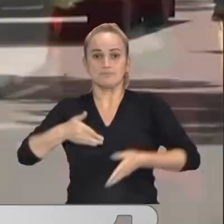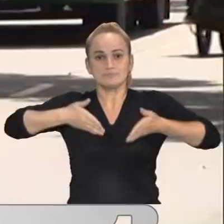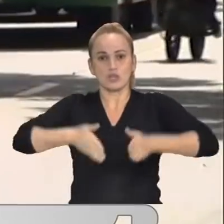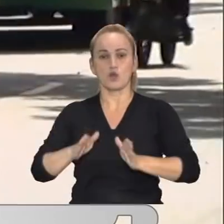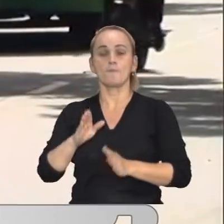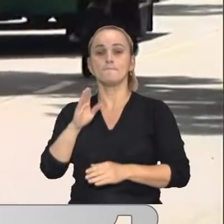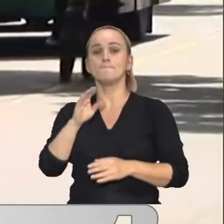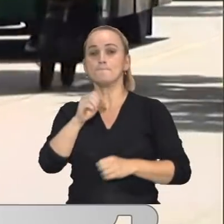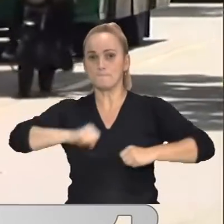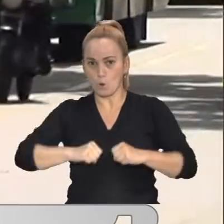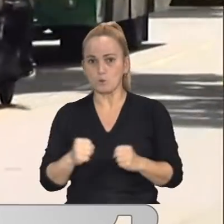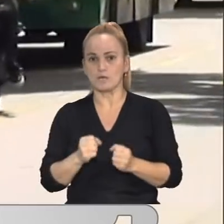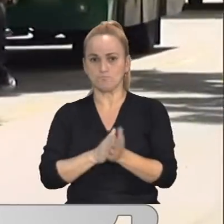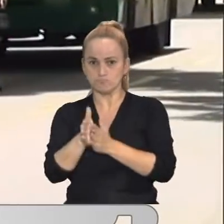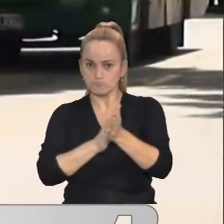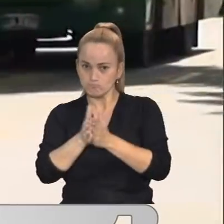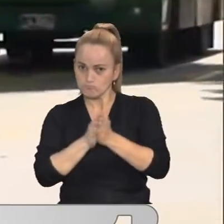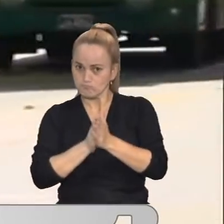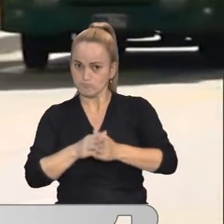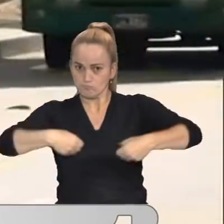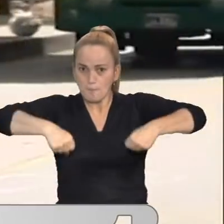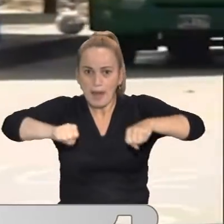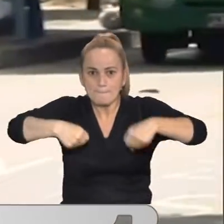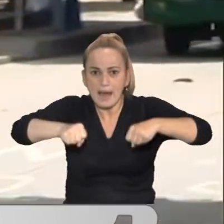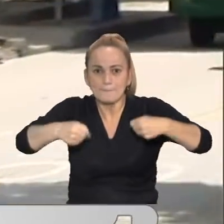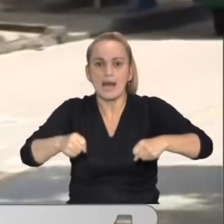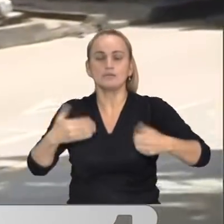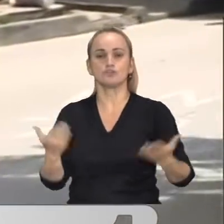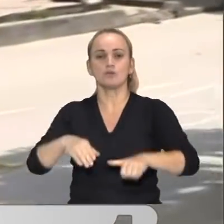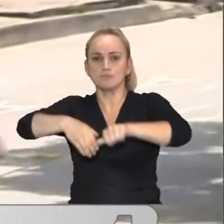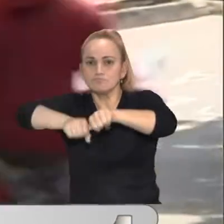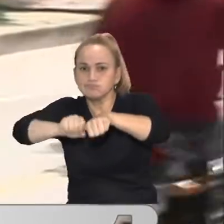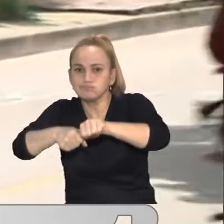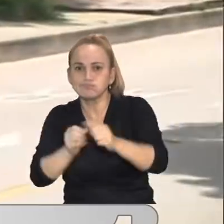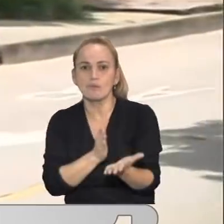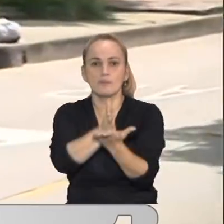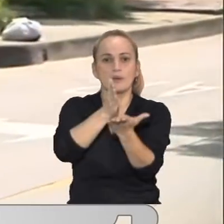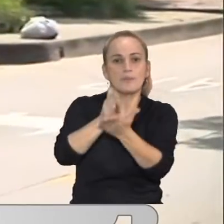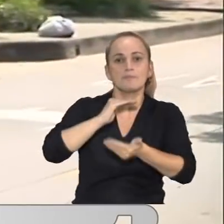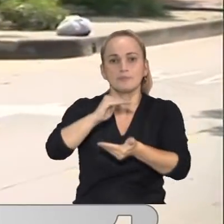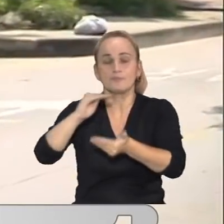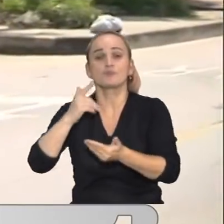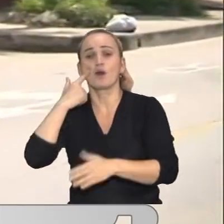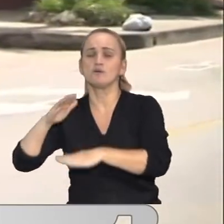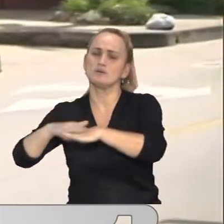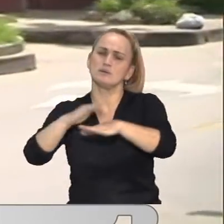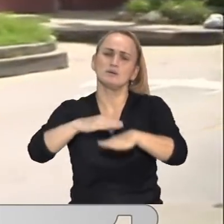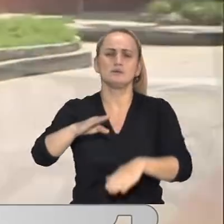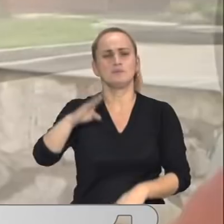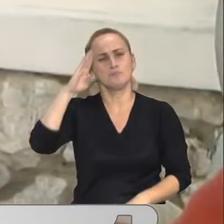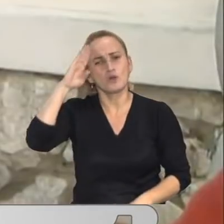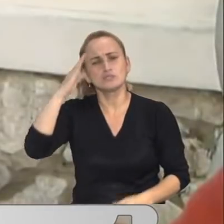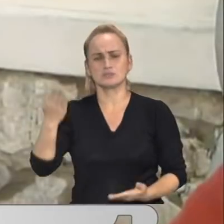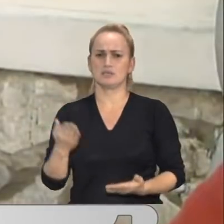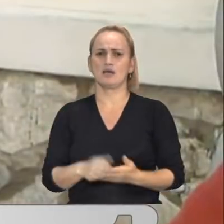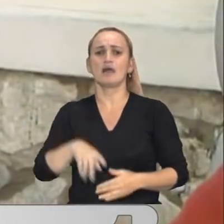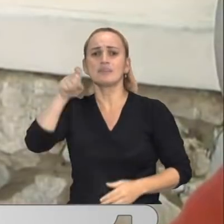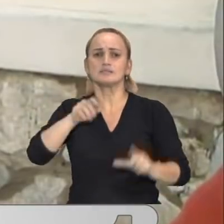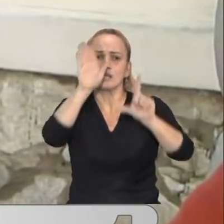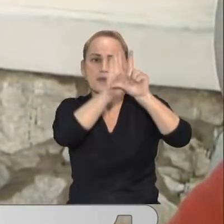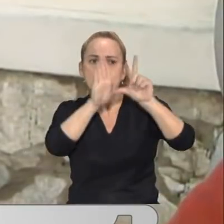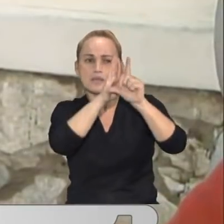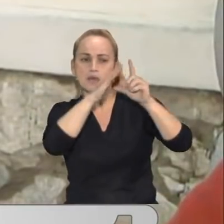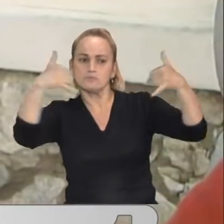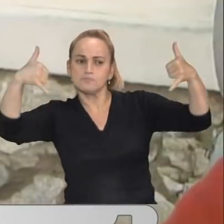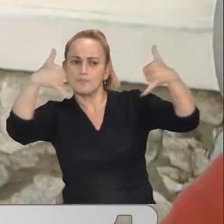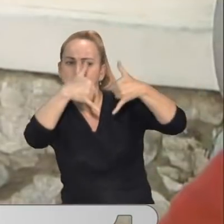Aquí llegó y se le midió a trabajar como domiciliario. Y les dijo a la policía aquí desde este medio que me dé los videos para ver las cámaras en el